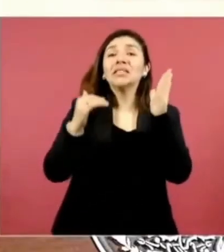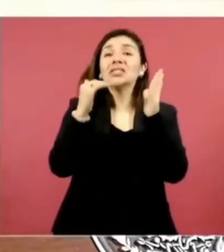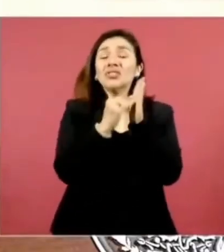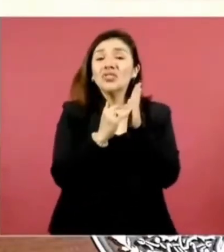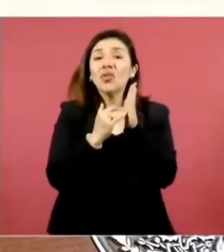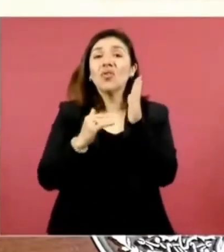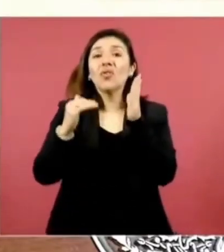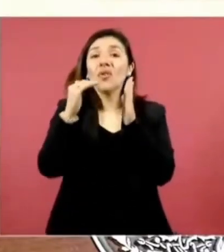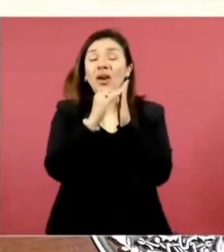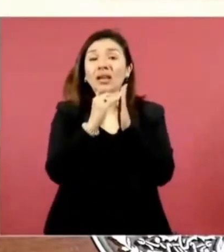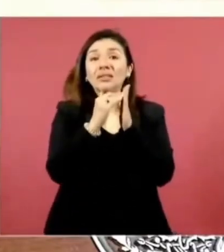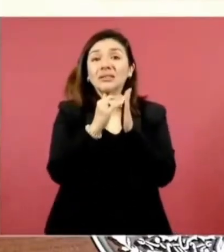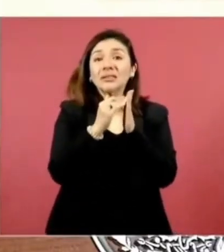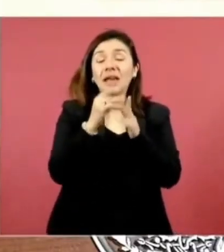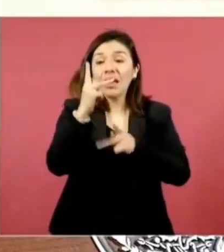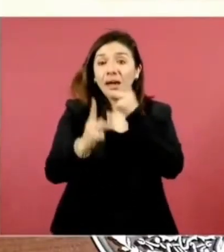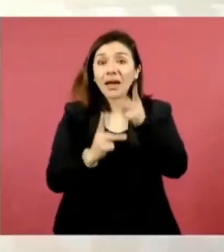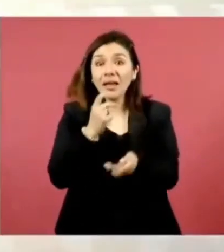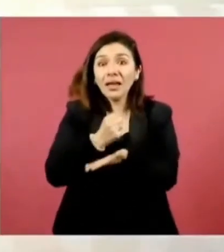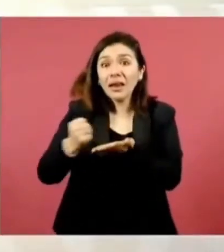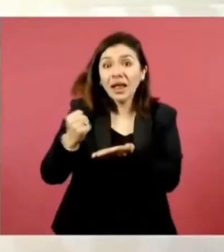abajo.